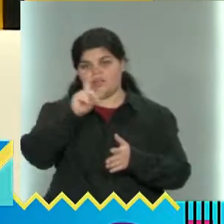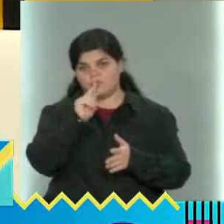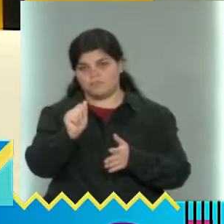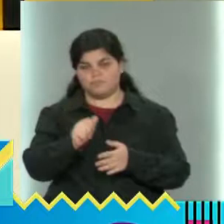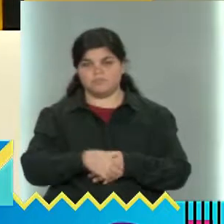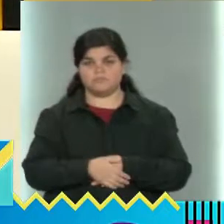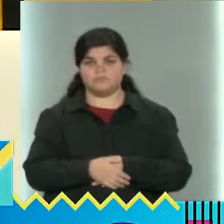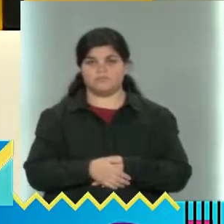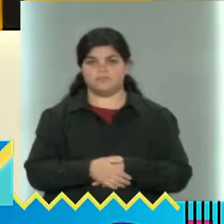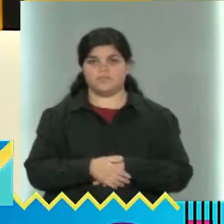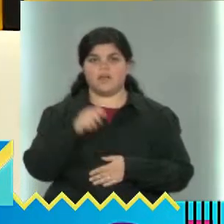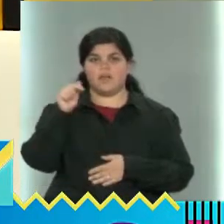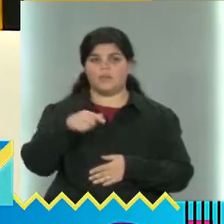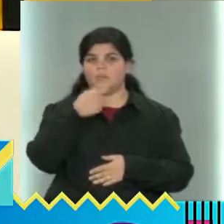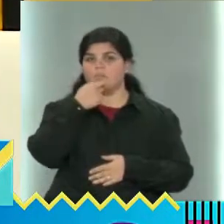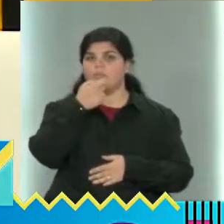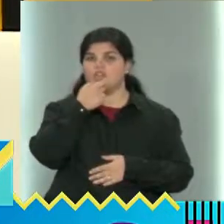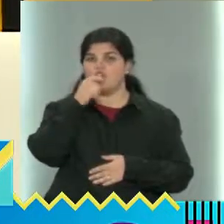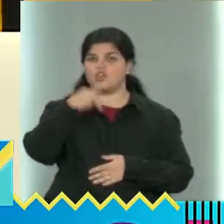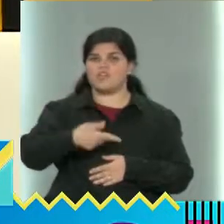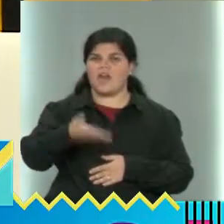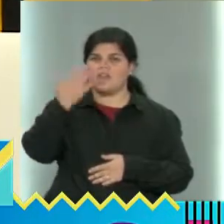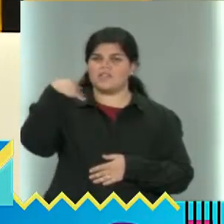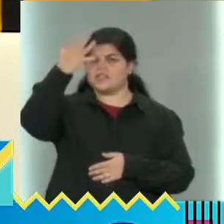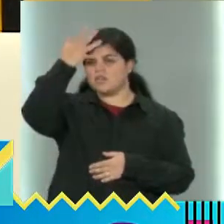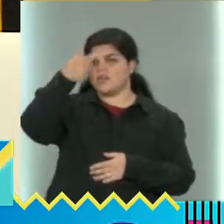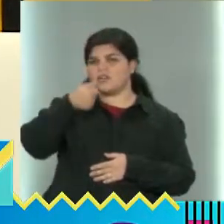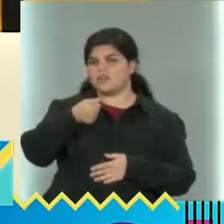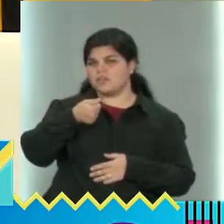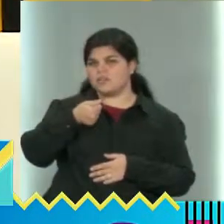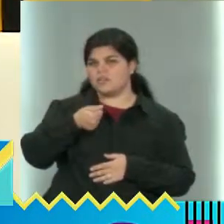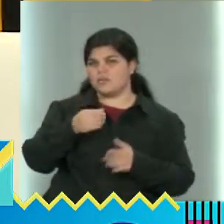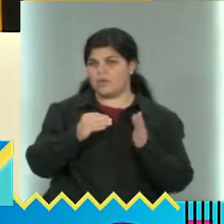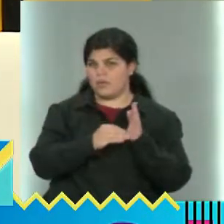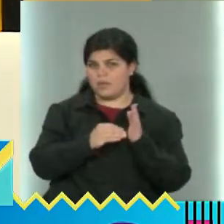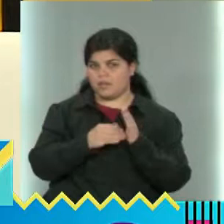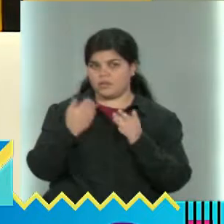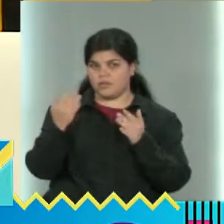donde lo he situado en la Mendoza de San Martín. Bien. Y